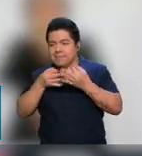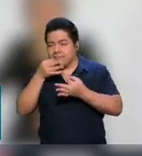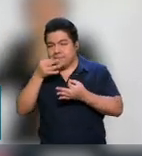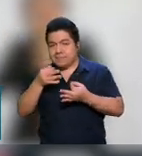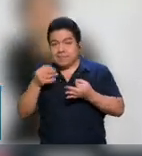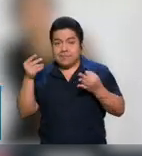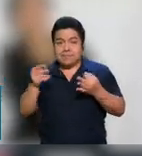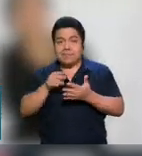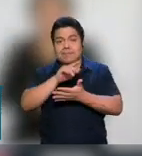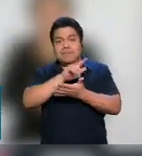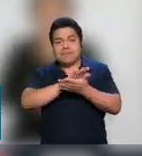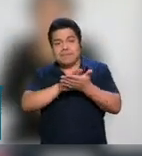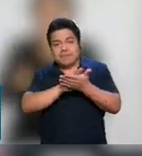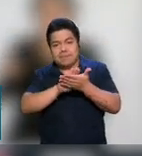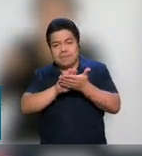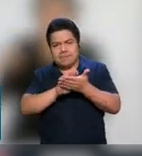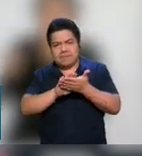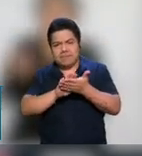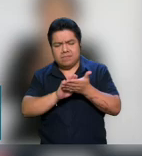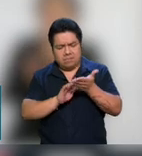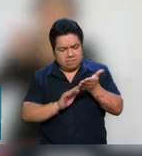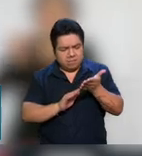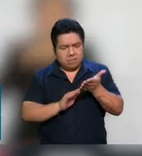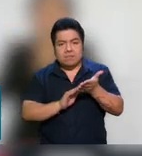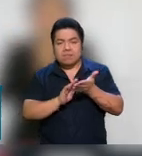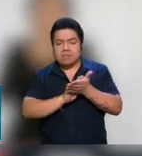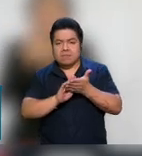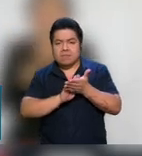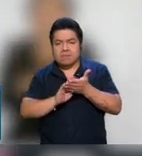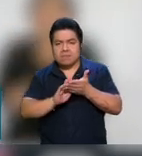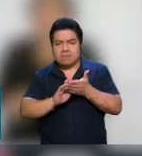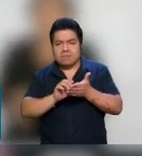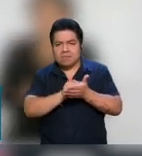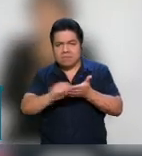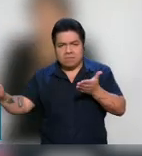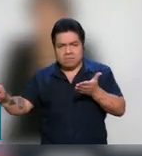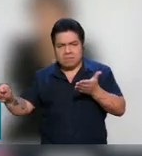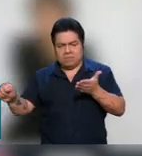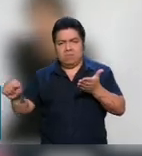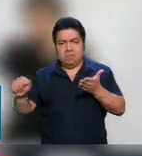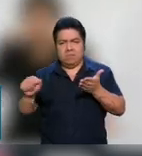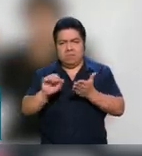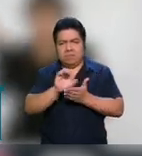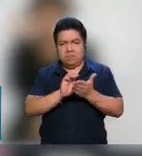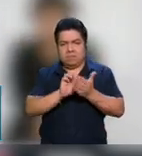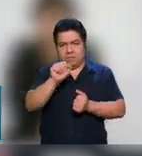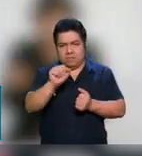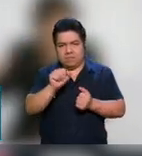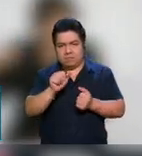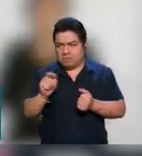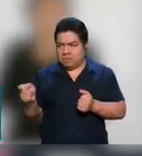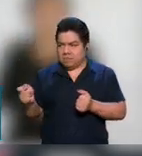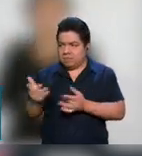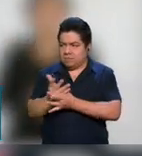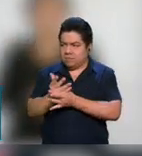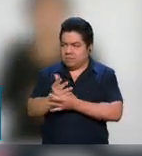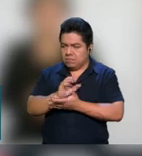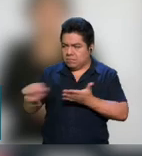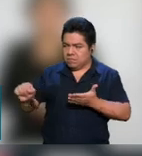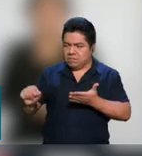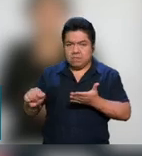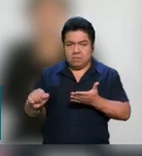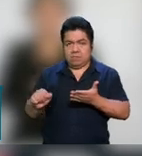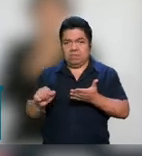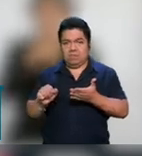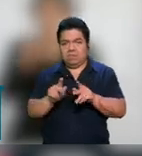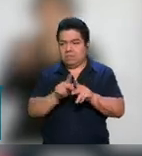Dice, elimínese. ¿Qué quiere decir eliminar? O sea, hay que arrancar la Constitución, eso es lo que está pidiendo la jueza. Mutilar